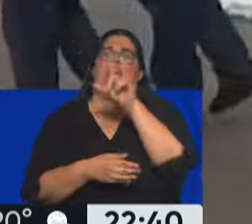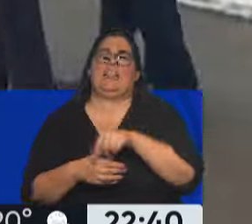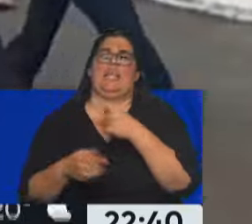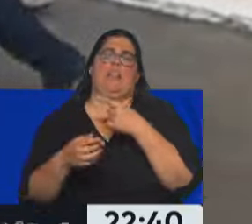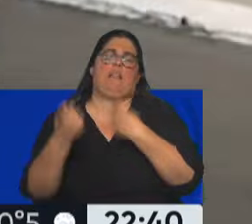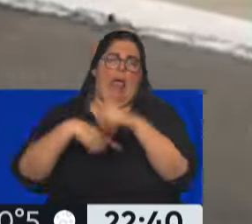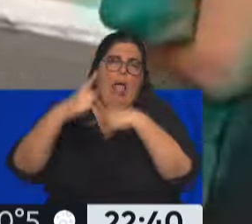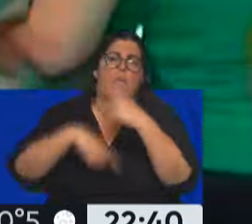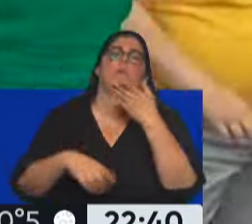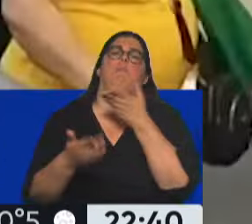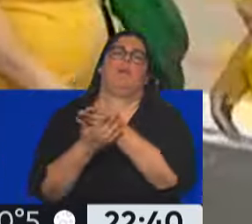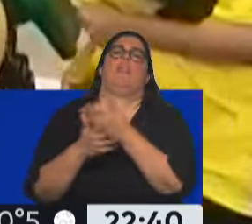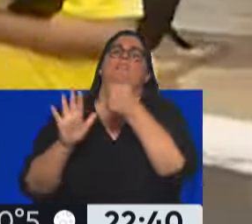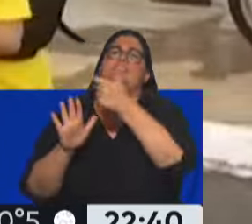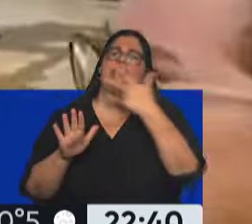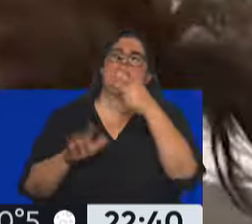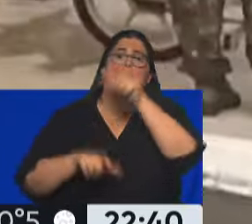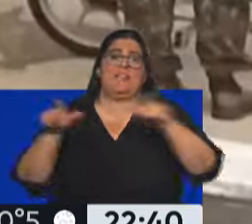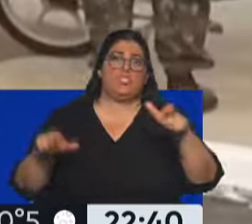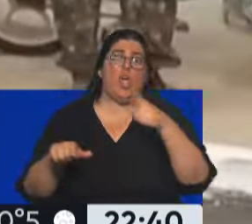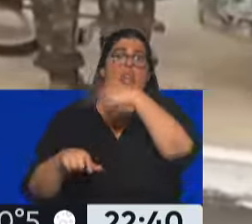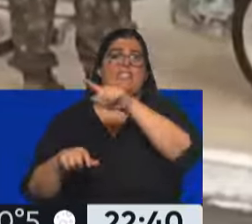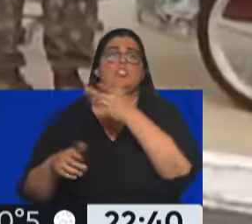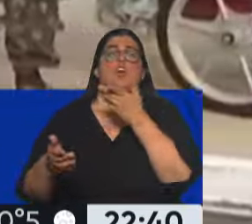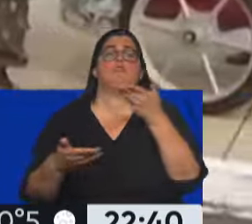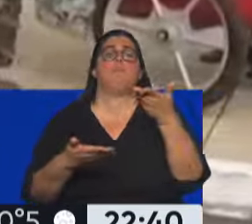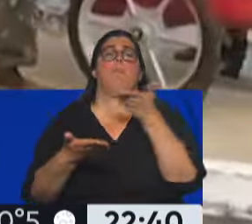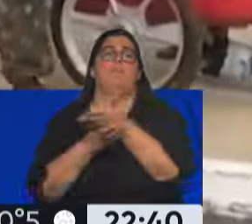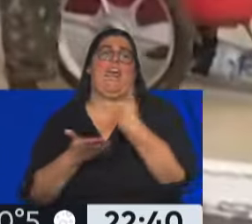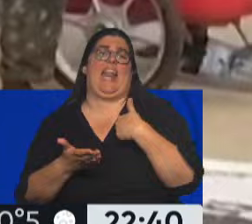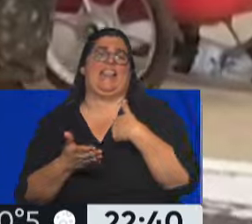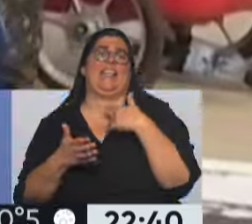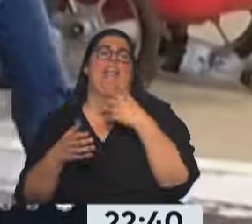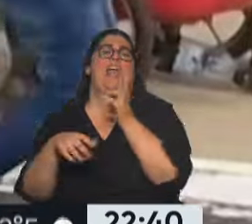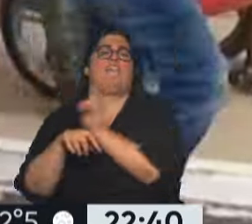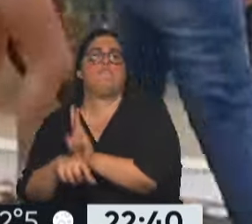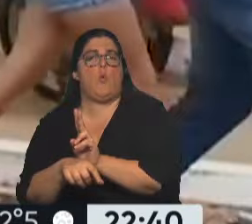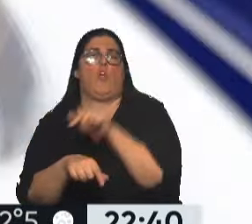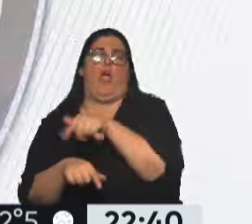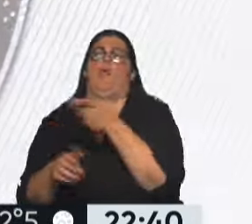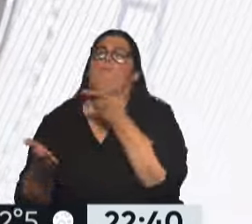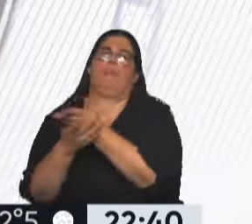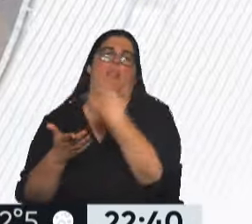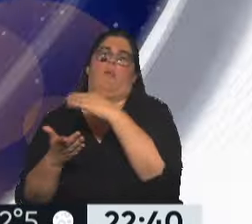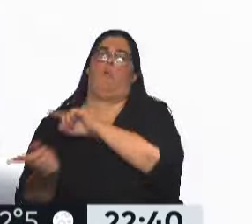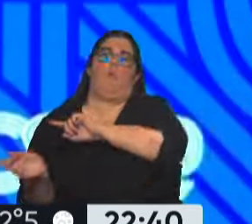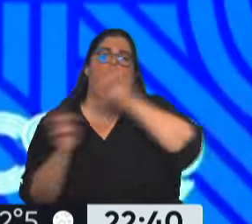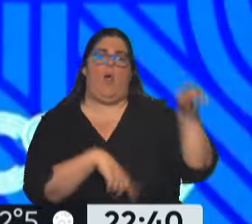de 63 personas que solicitaron refugio para eludir sentencias a prisión.